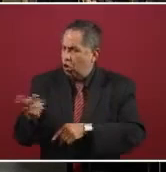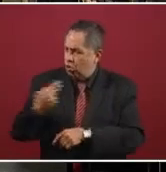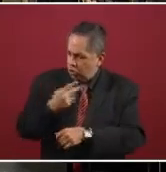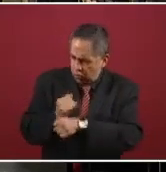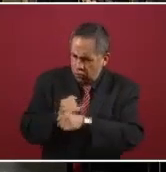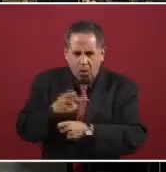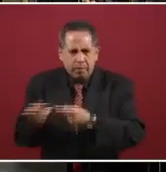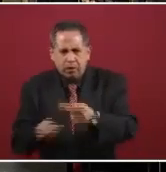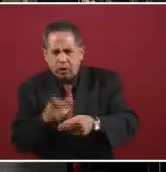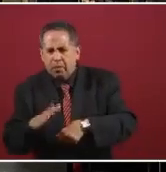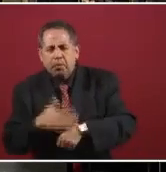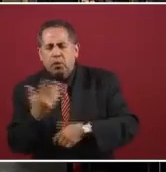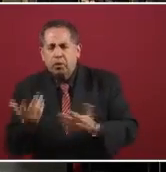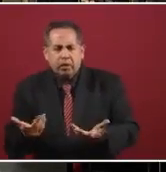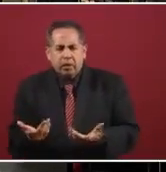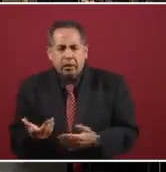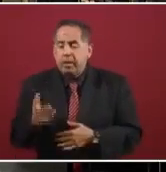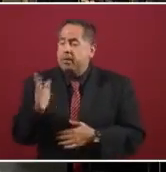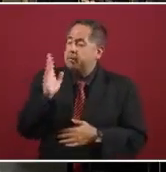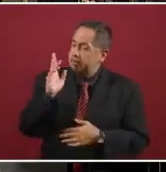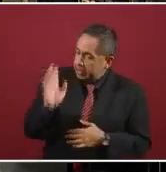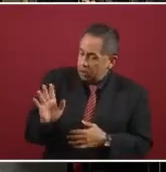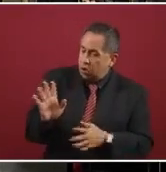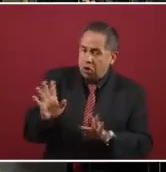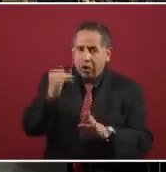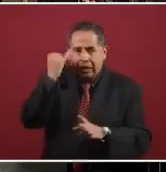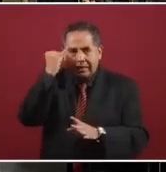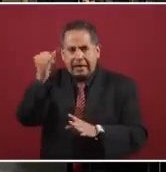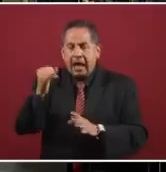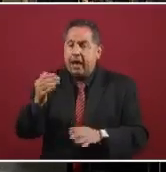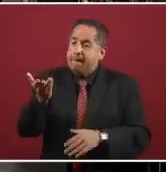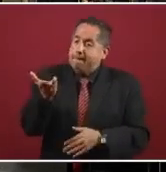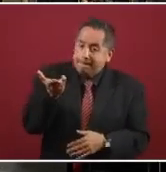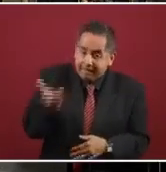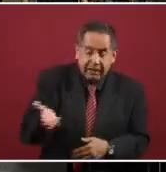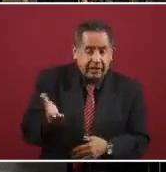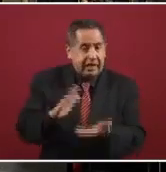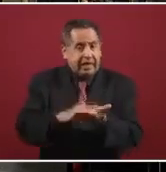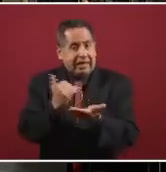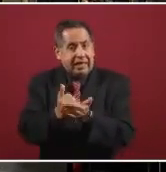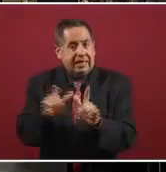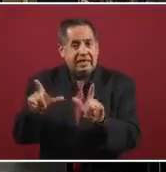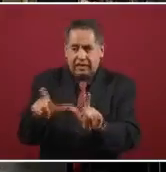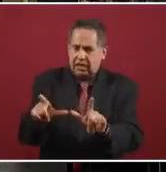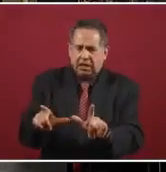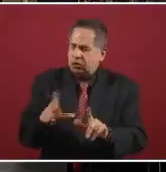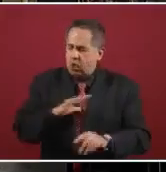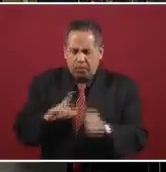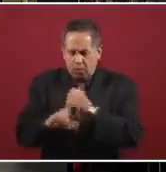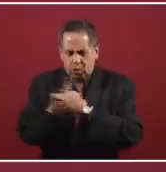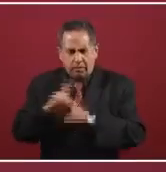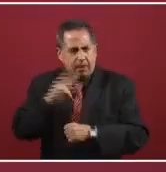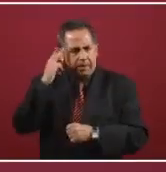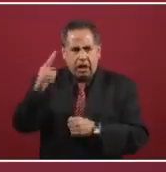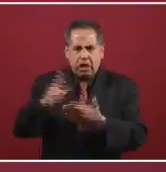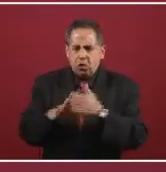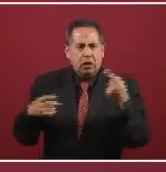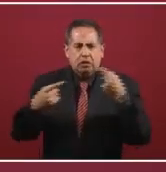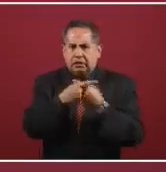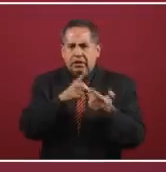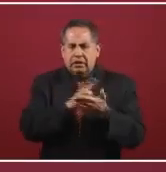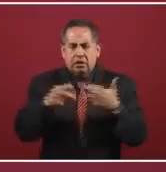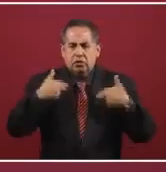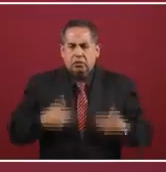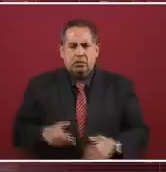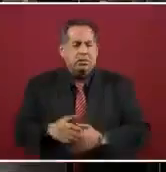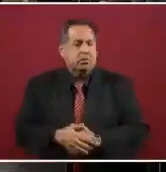o preguntamos por qué. Sí, porque, pero sí, en general, el principio de identificación cuando viajas yo creo que está establecido claramente y no es violatorio a ningún derecho humano. Bueno, por